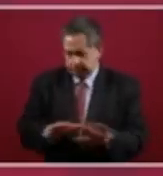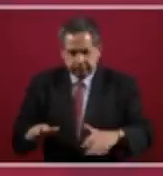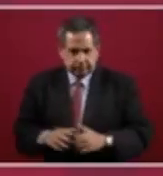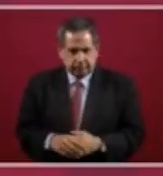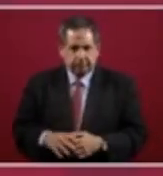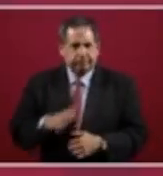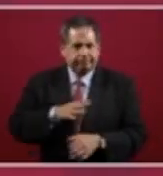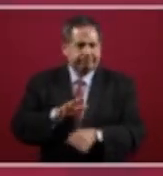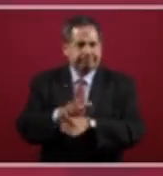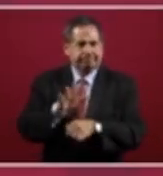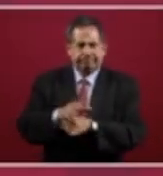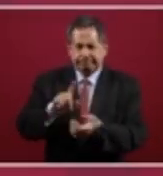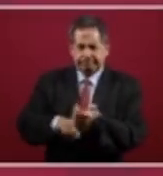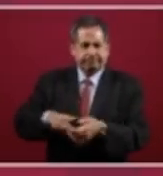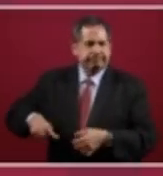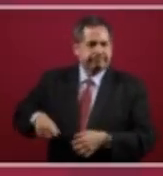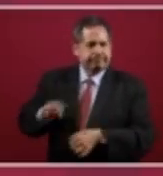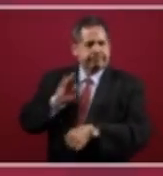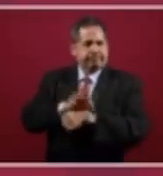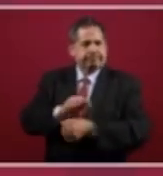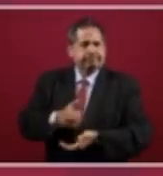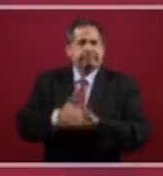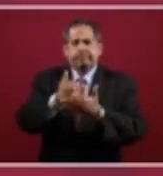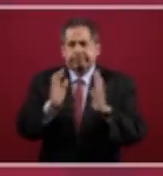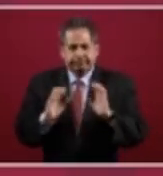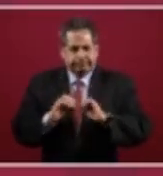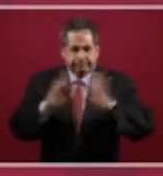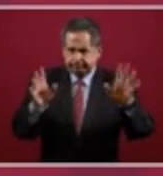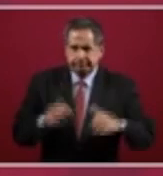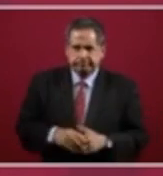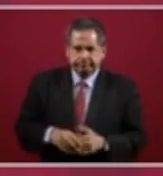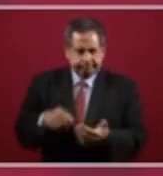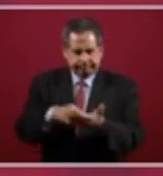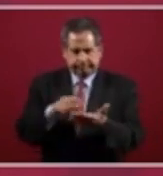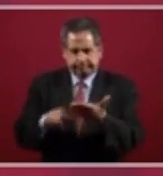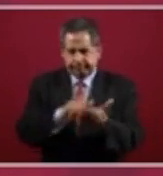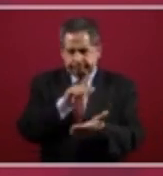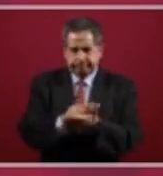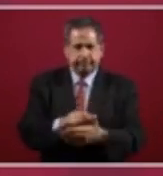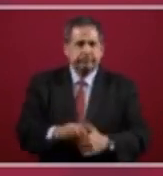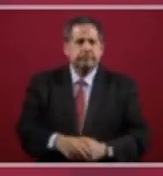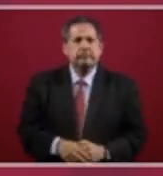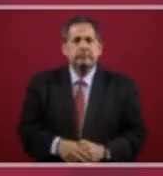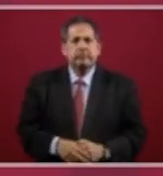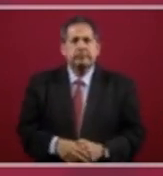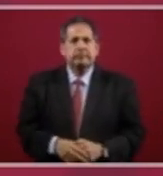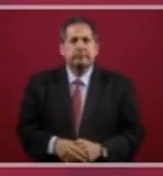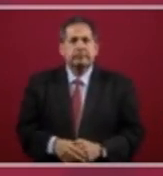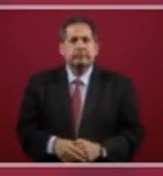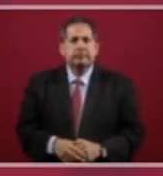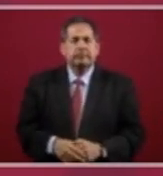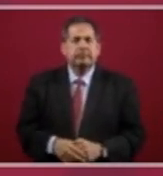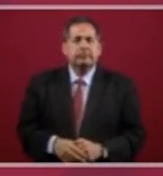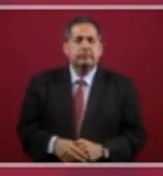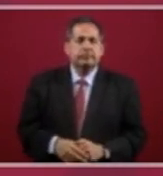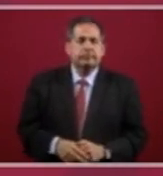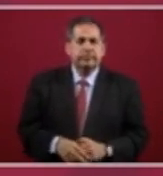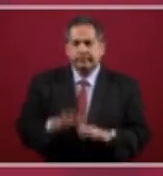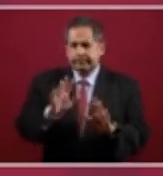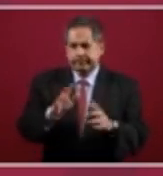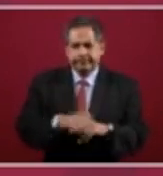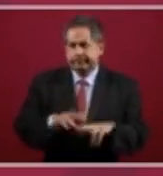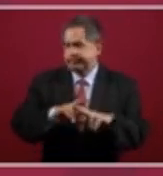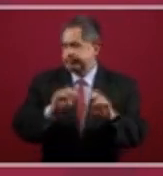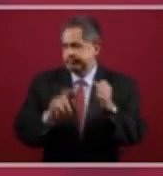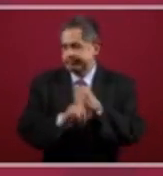existe un aval de acuerdo a la ley. Entonces, no hay ningún